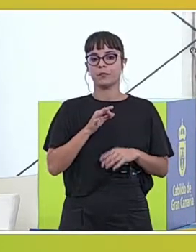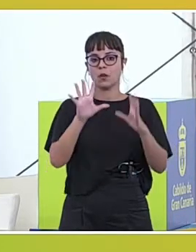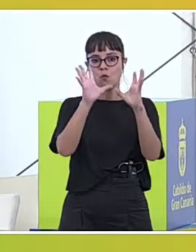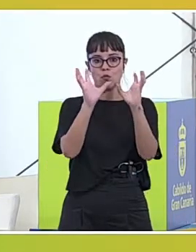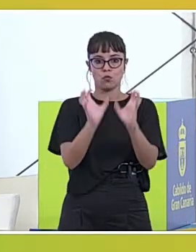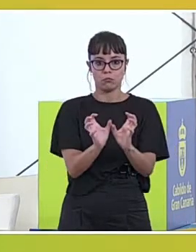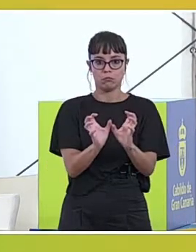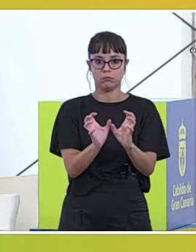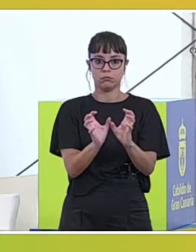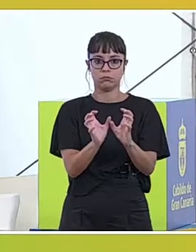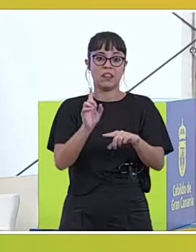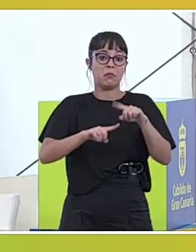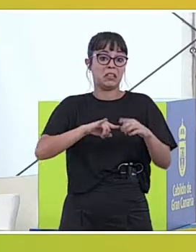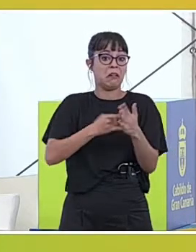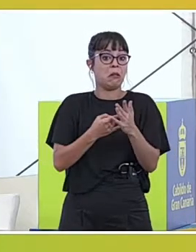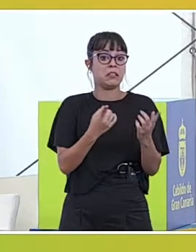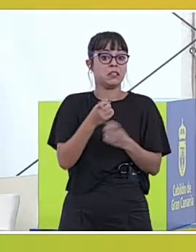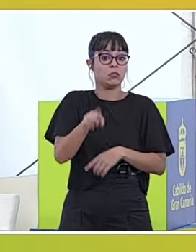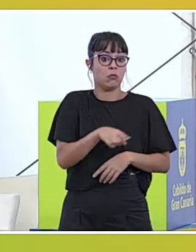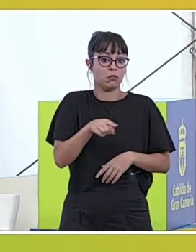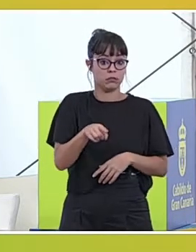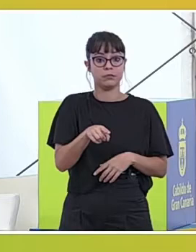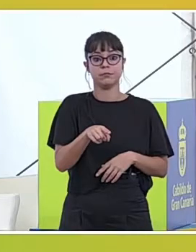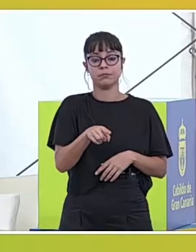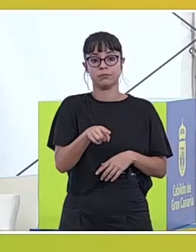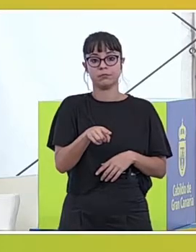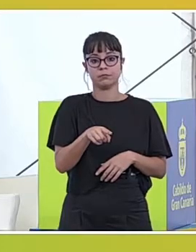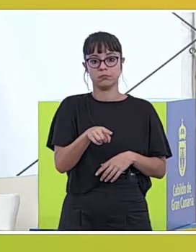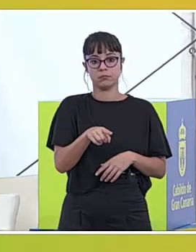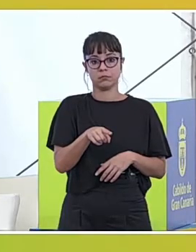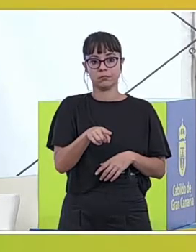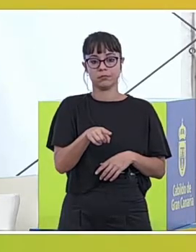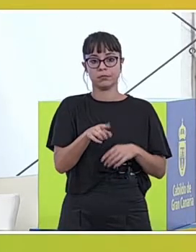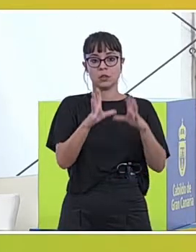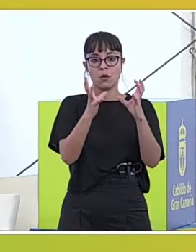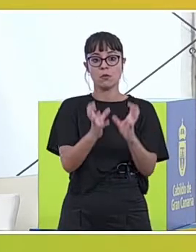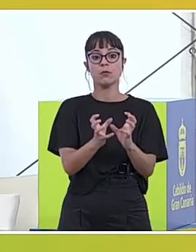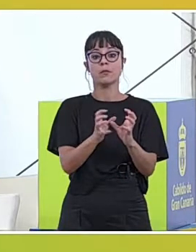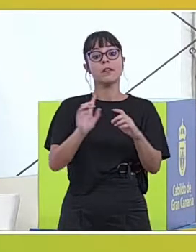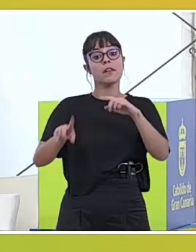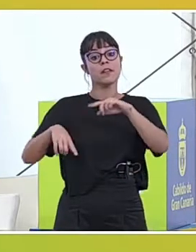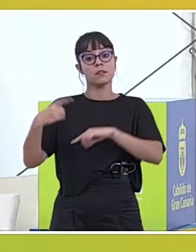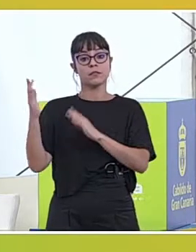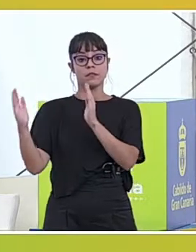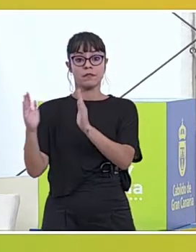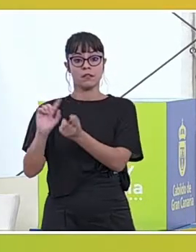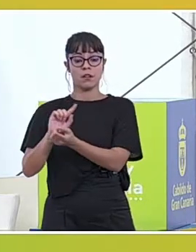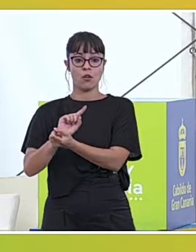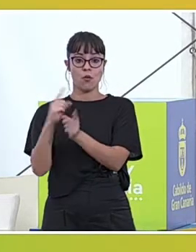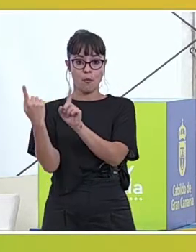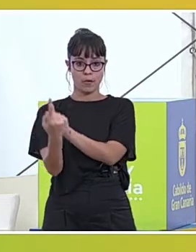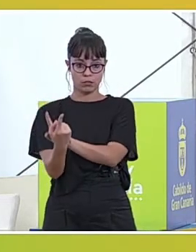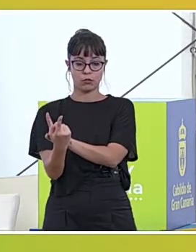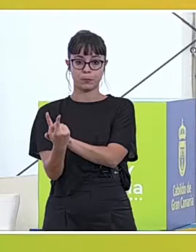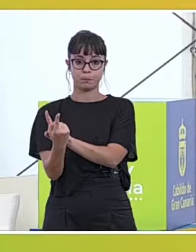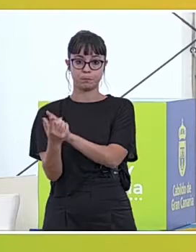subsecuentes o no, dependiendo de lo que se necesite. Y luego terminaríamos con la fase de conversión, que es la fase